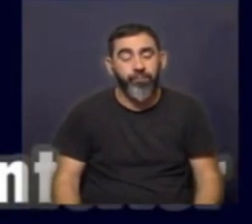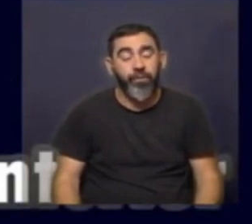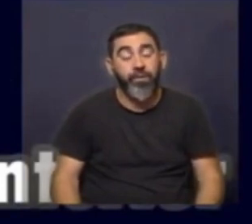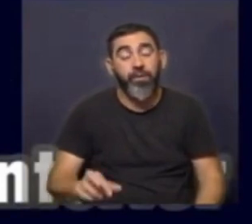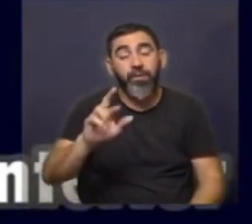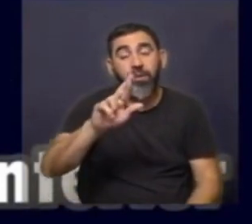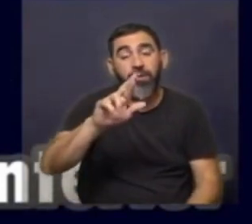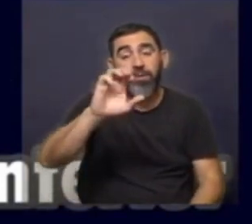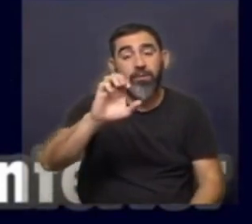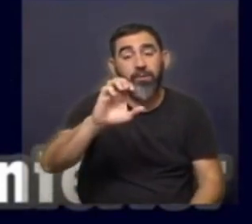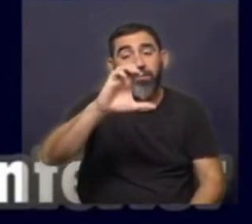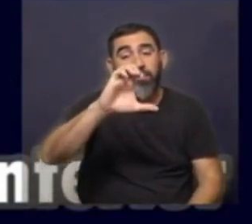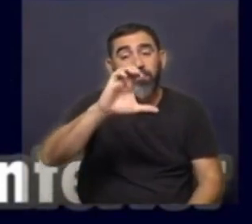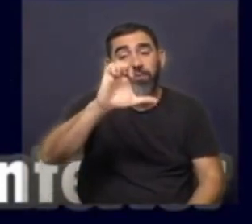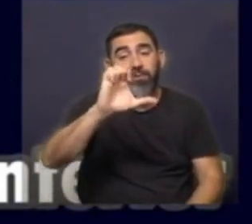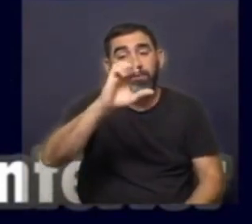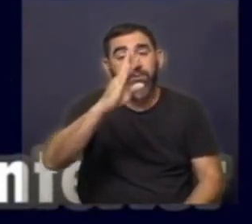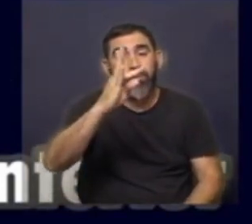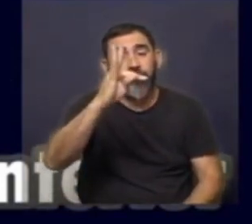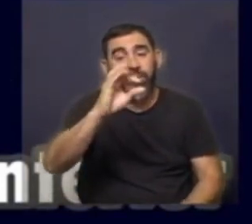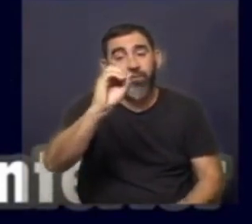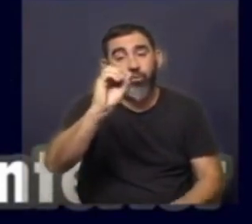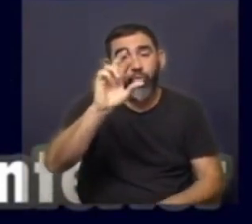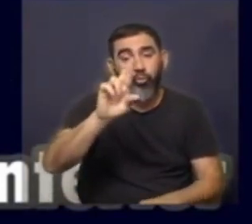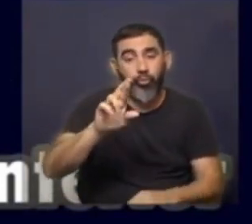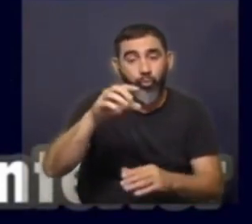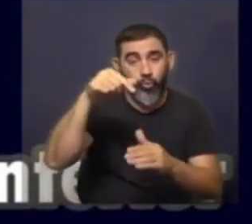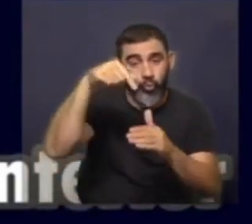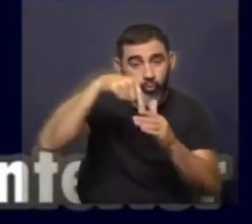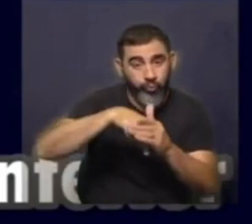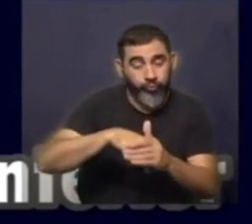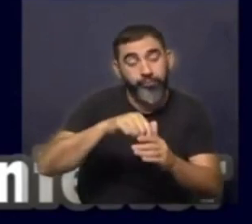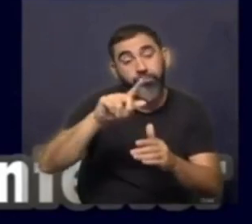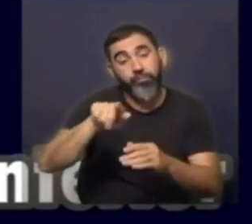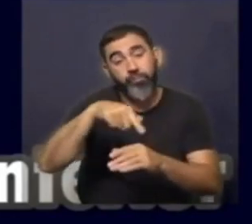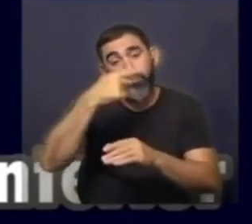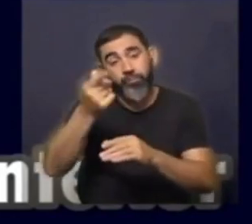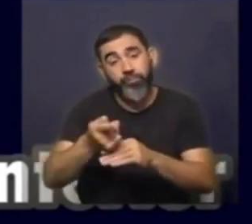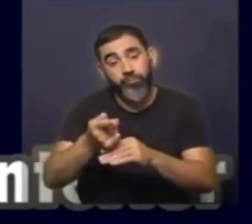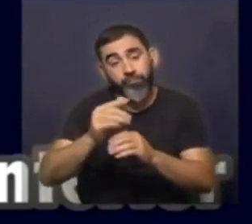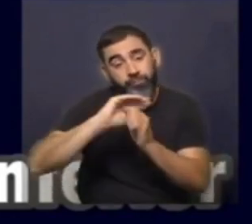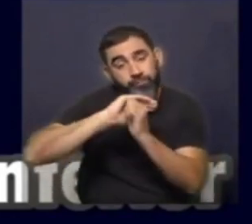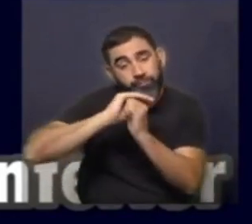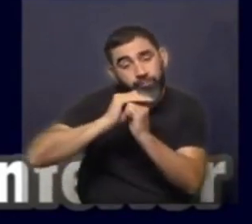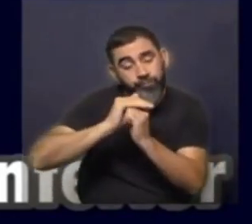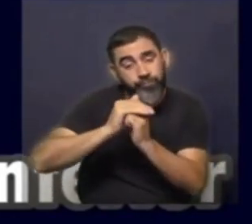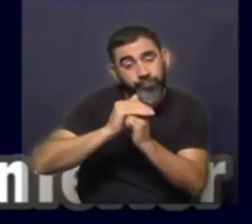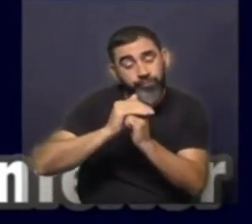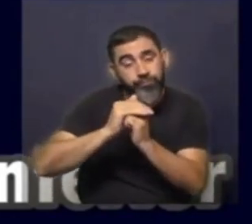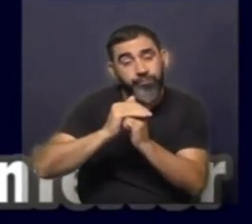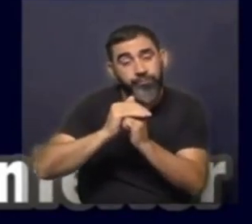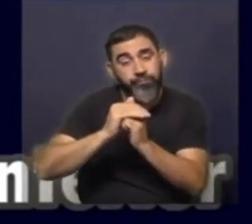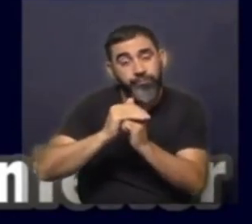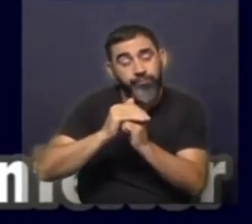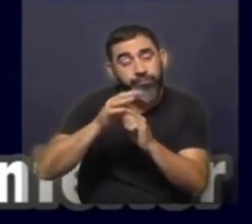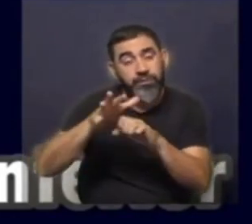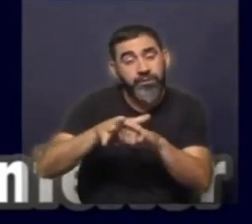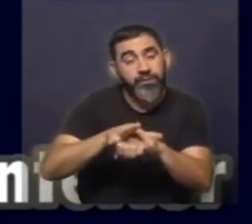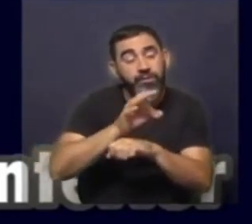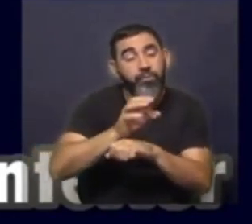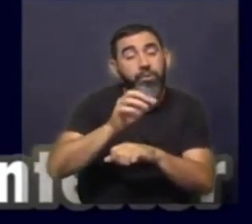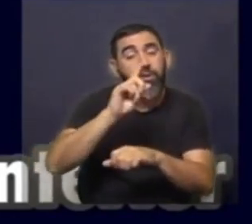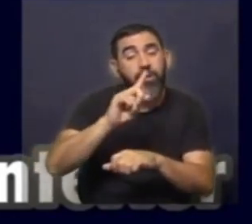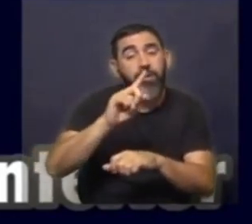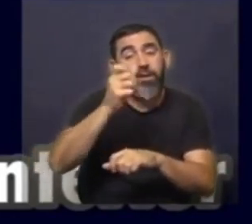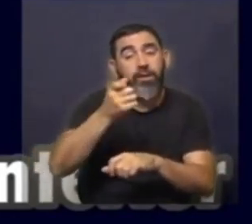fotorreceptores, que están en la profundidad de la retina, y por otra parte, en la parte más superficial de la retina, las células ganglionares.